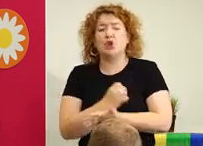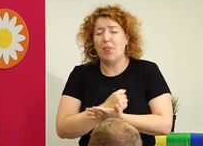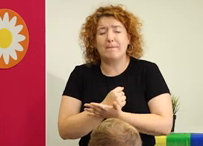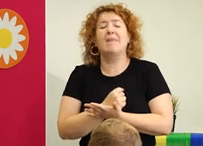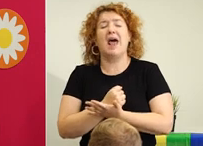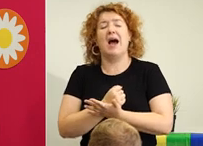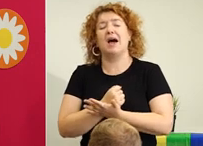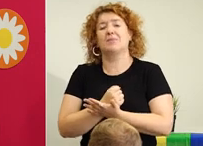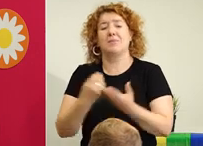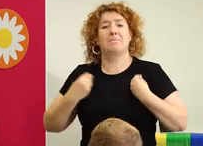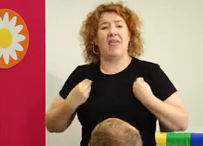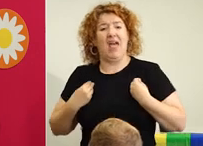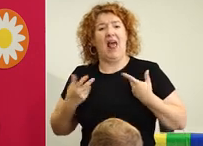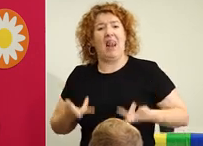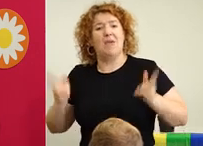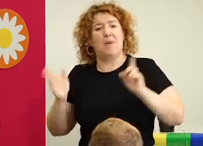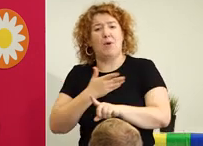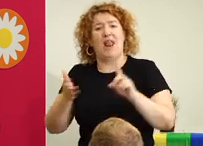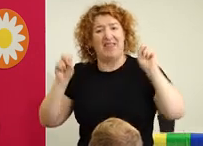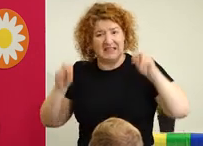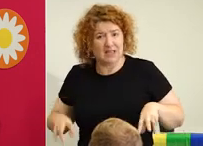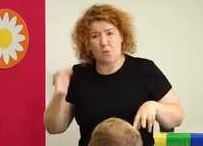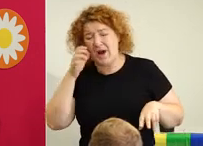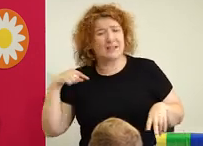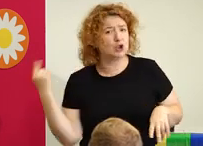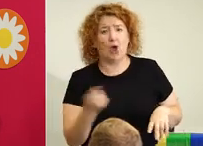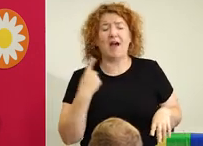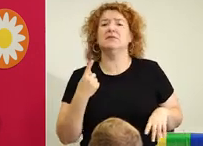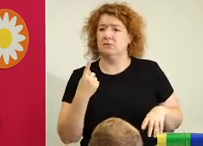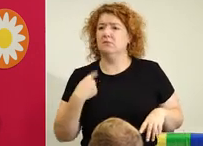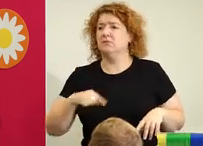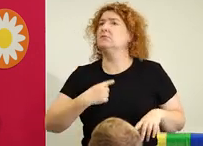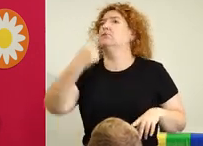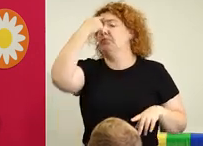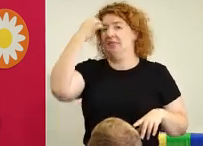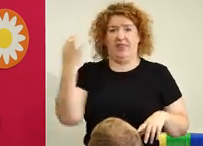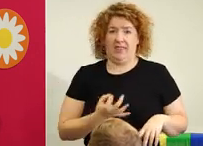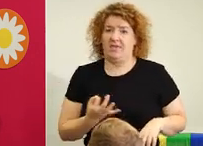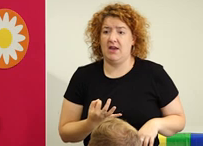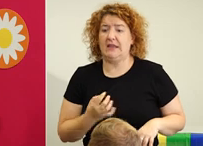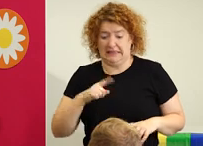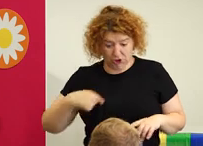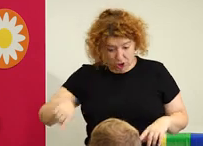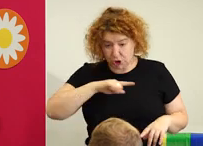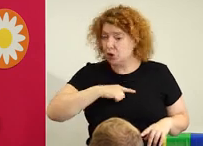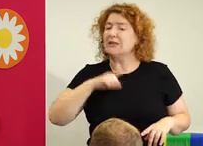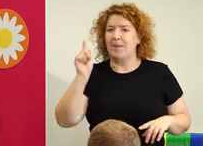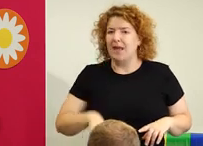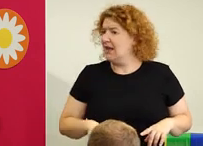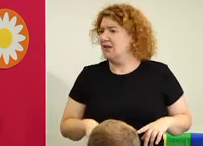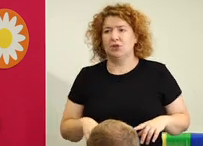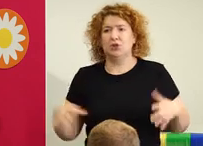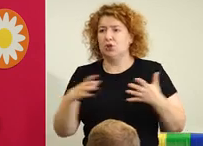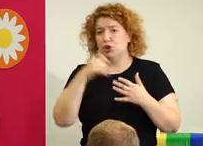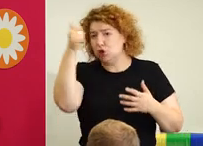para garantizar vidas libres de violencia para todas las mujeres, también es importante recordar que todas nosotras, todos nosotros,